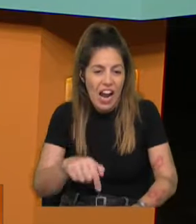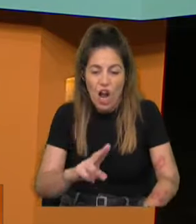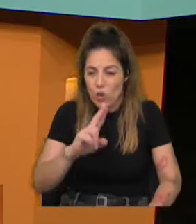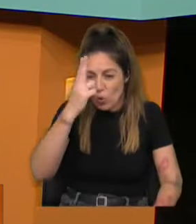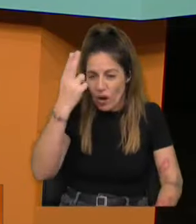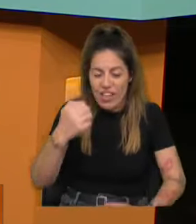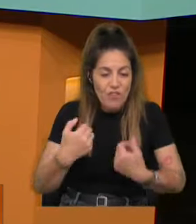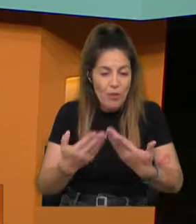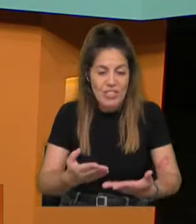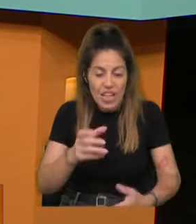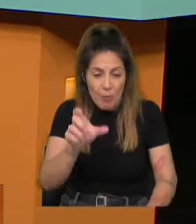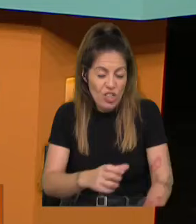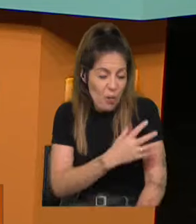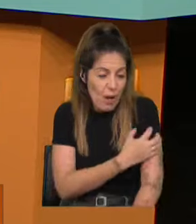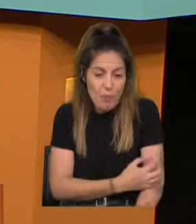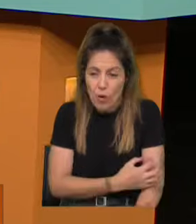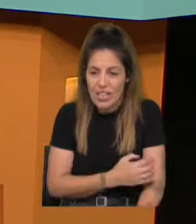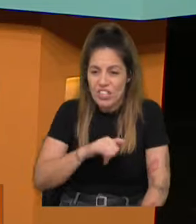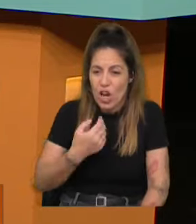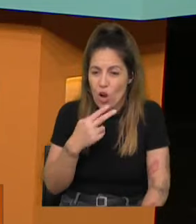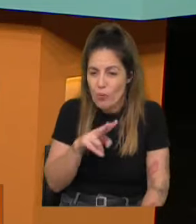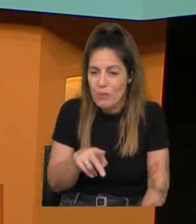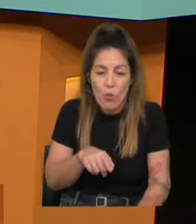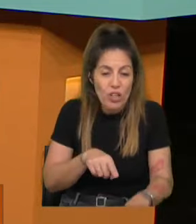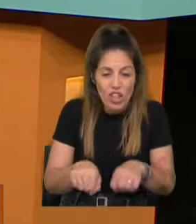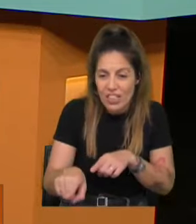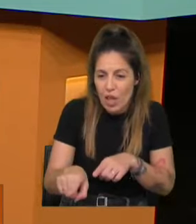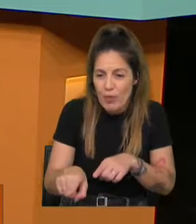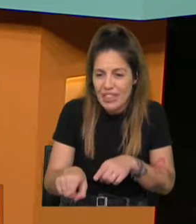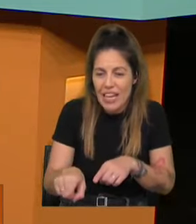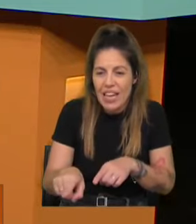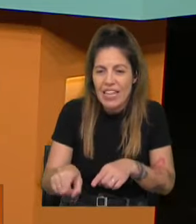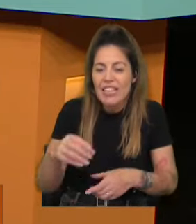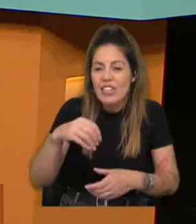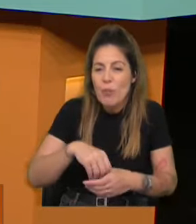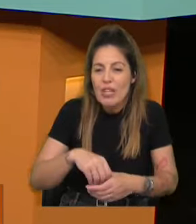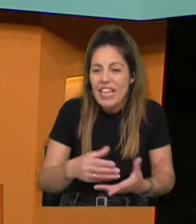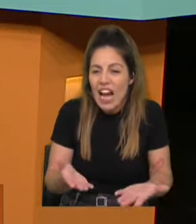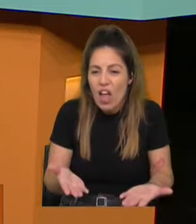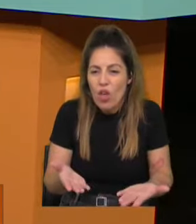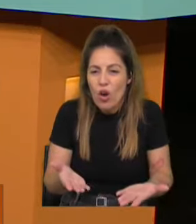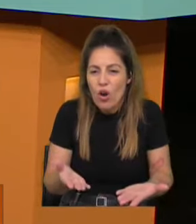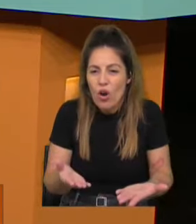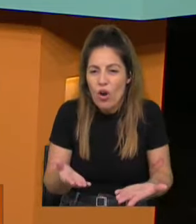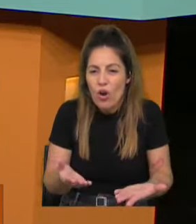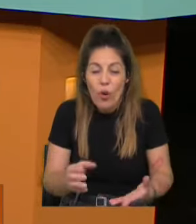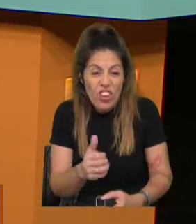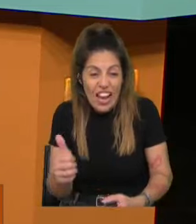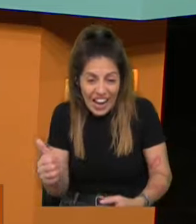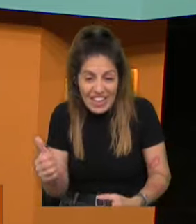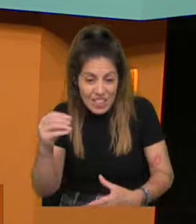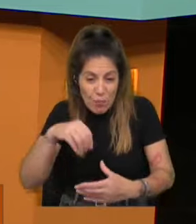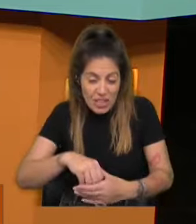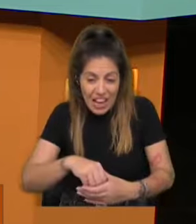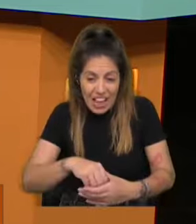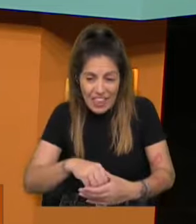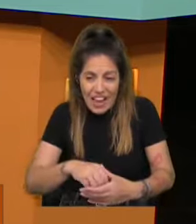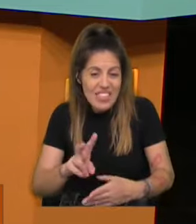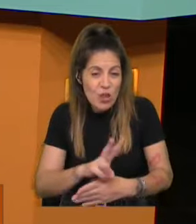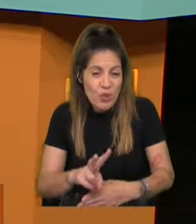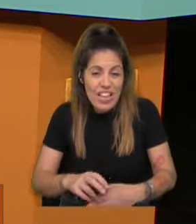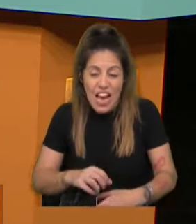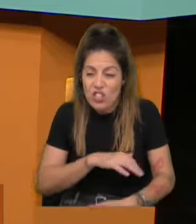favorecer a las personas que menos tienen Ya lo hemos visto cuando directamente está implicado en un o sea un cuando el lucro está implicado en la seguridad social cuando la seguridad social deja